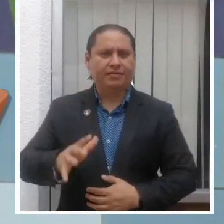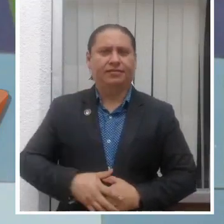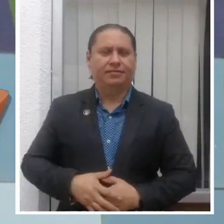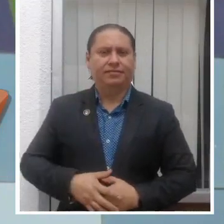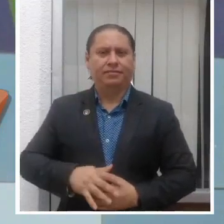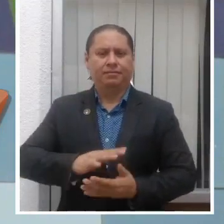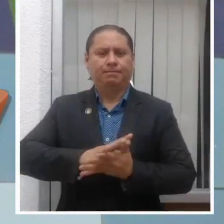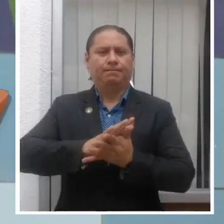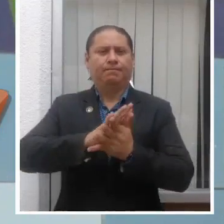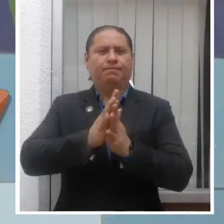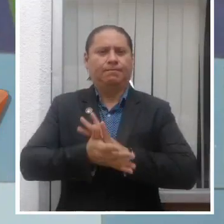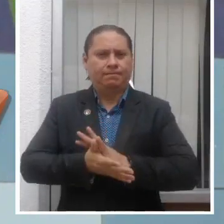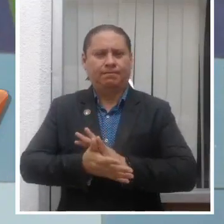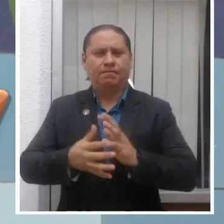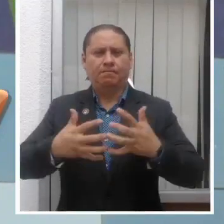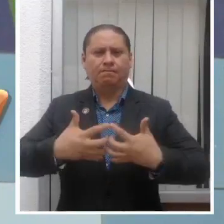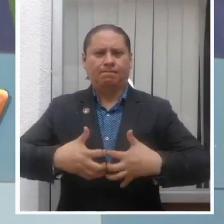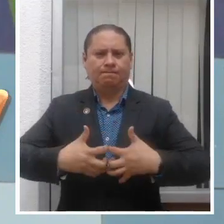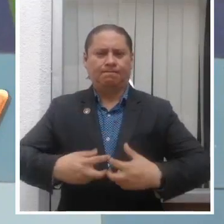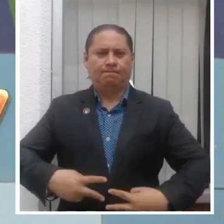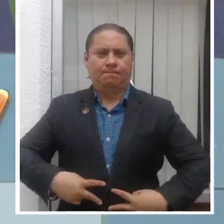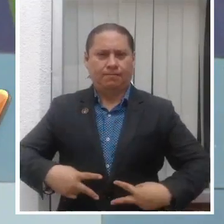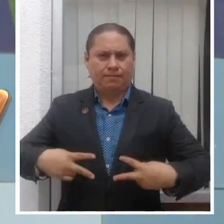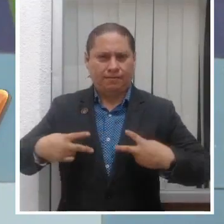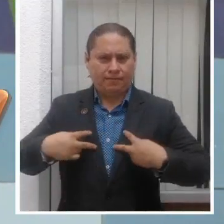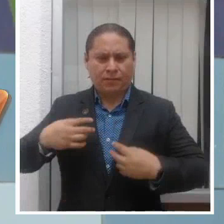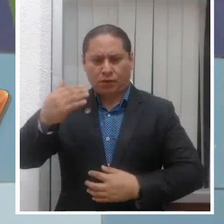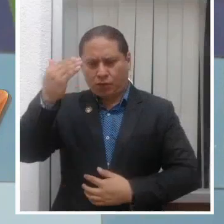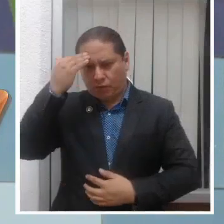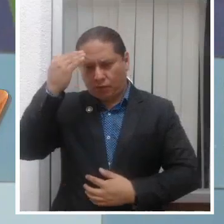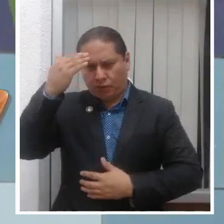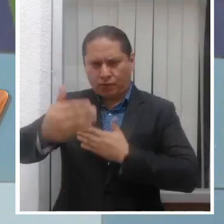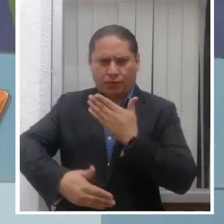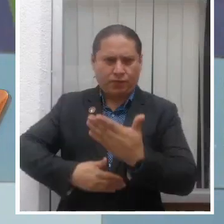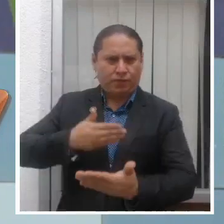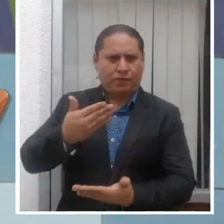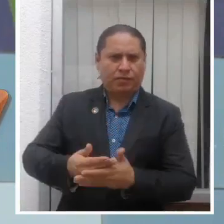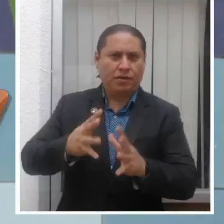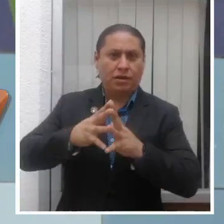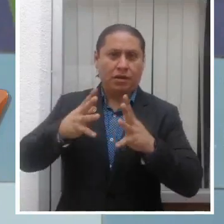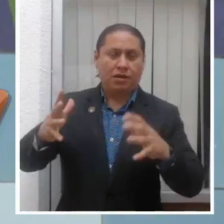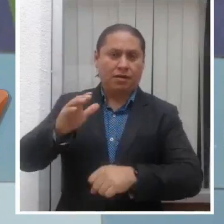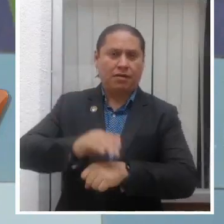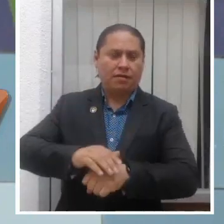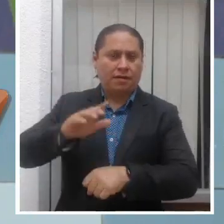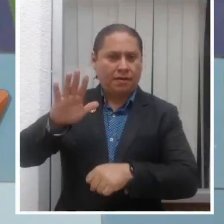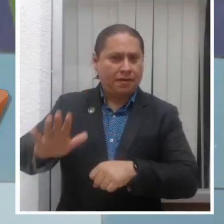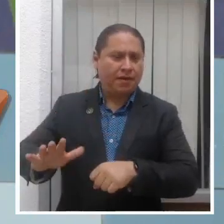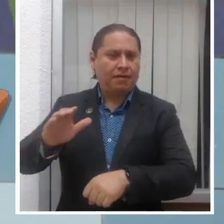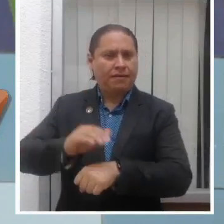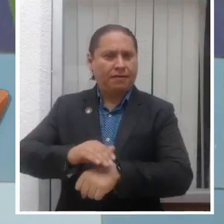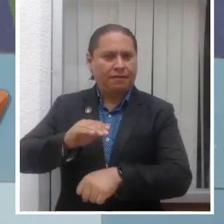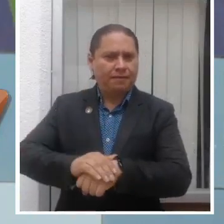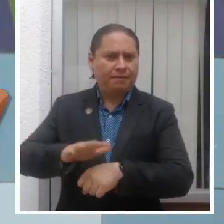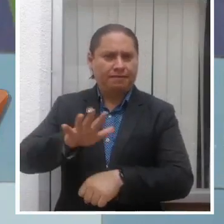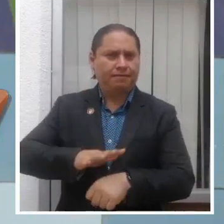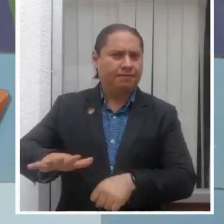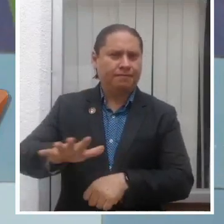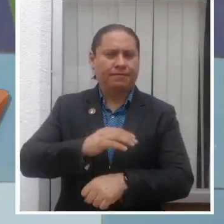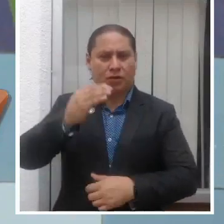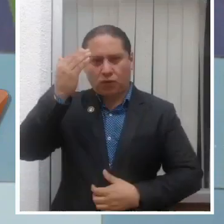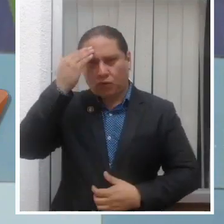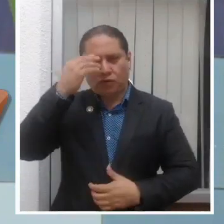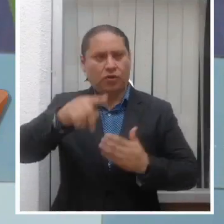se convirtió en mi motor de vida. Así pude conocer a grandes amigas y amigos. Pude